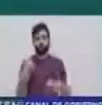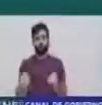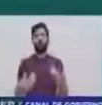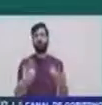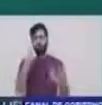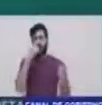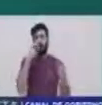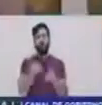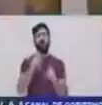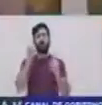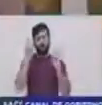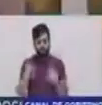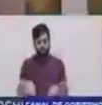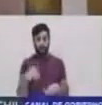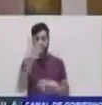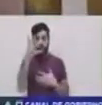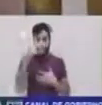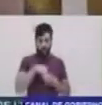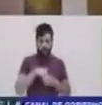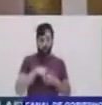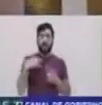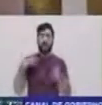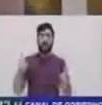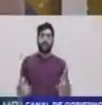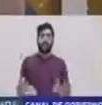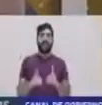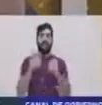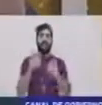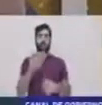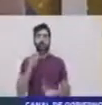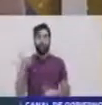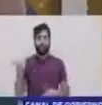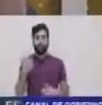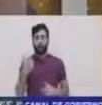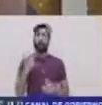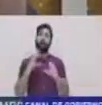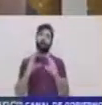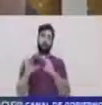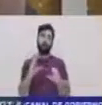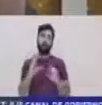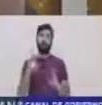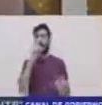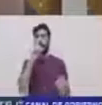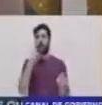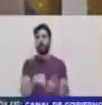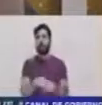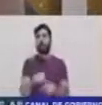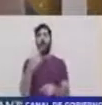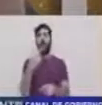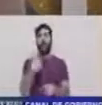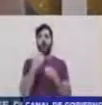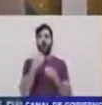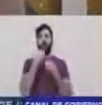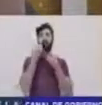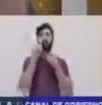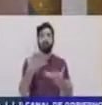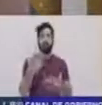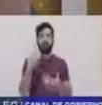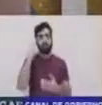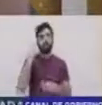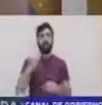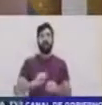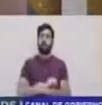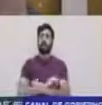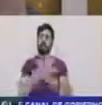en este caso tienen que desarrollar muchas habilidades y destrezas comunicativas para poderlo hacer. Y ante todo para poderte dar